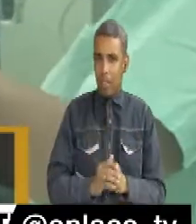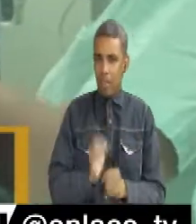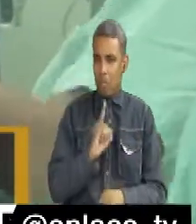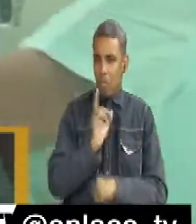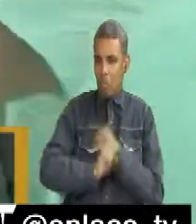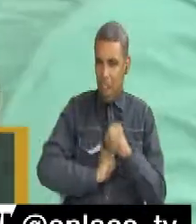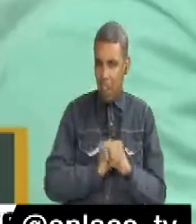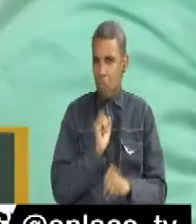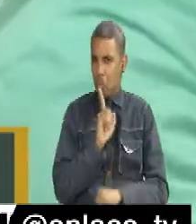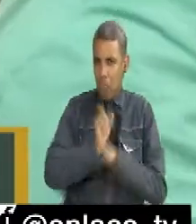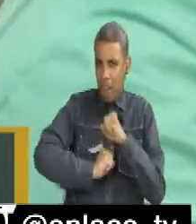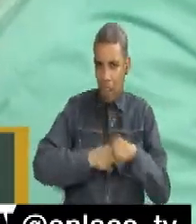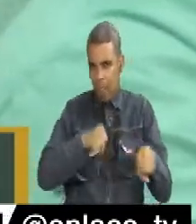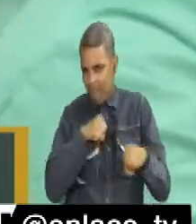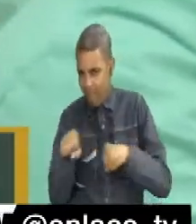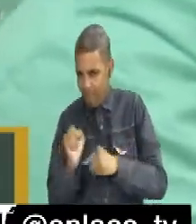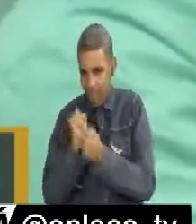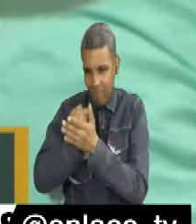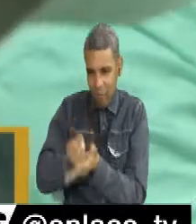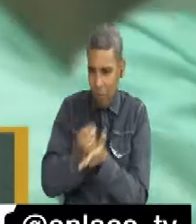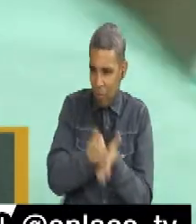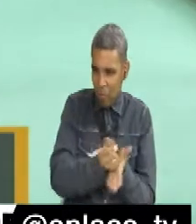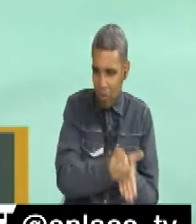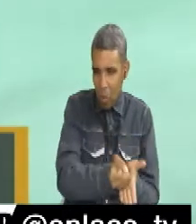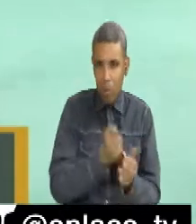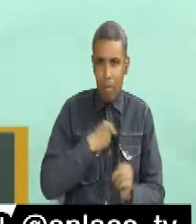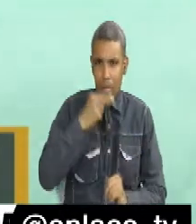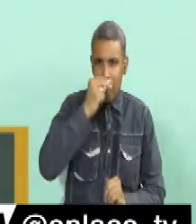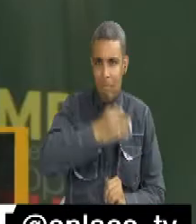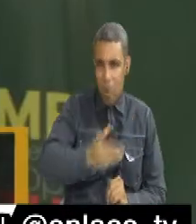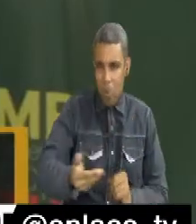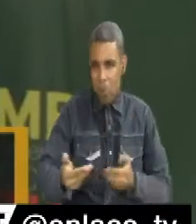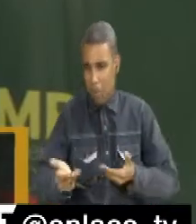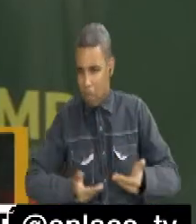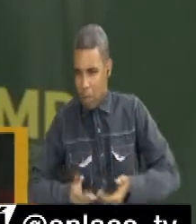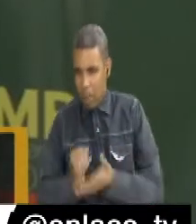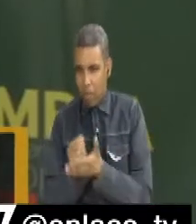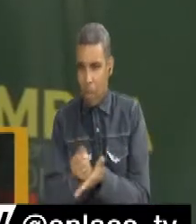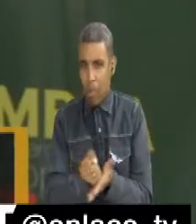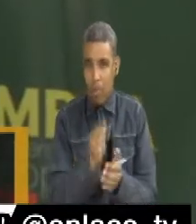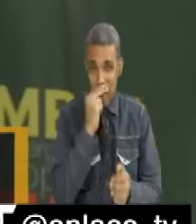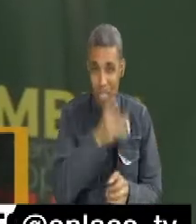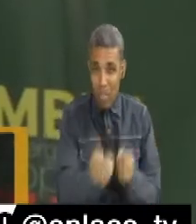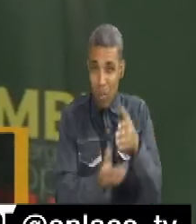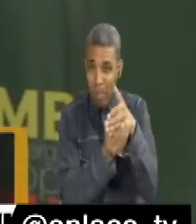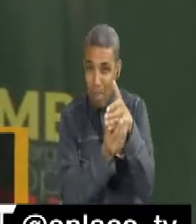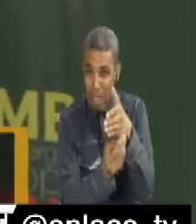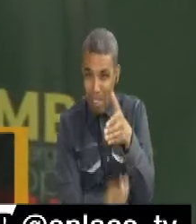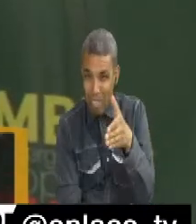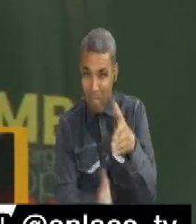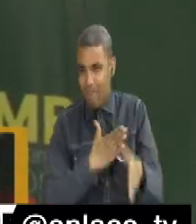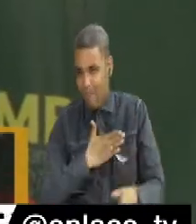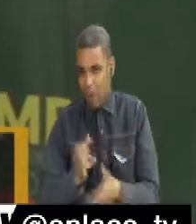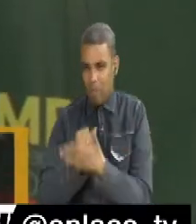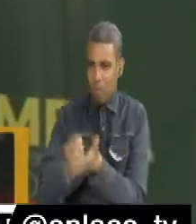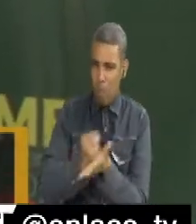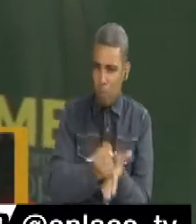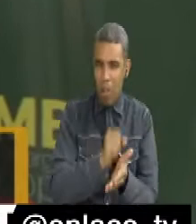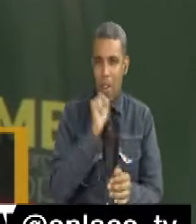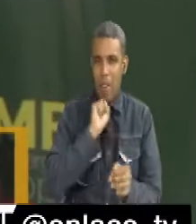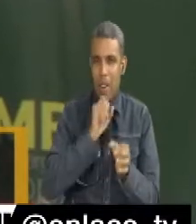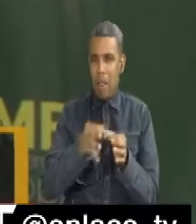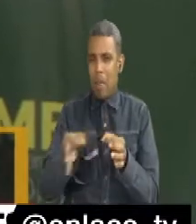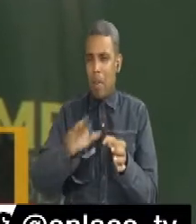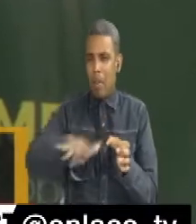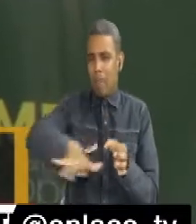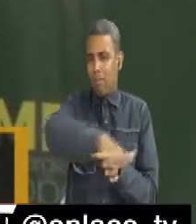para hacer posible esta misión de servicio de apoyar a niños y niñas de escasos recursos de todo el Magdalena Medio y